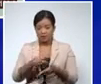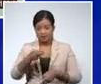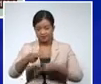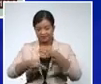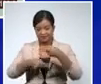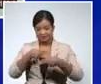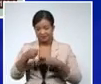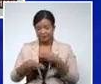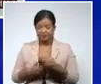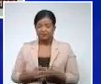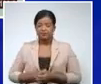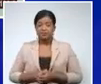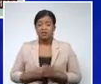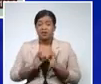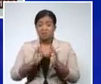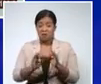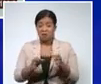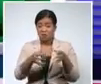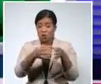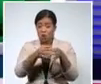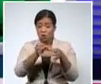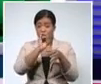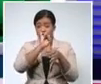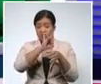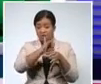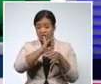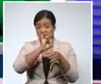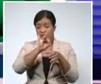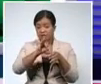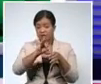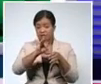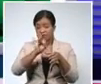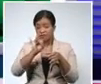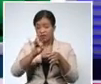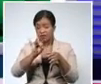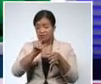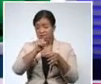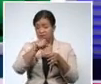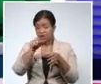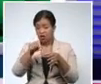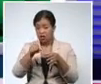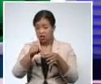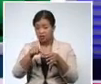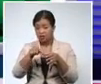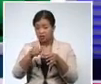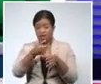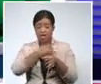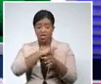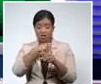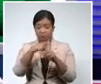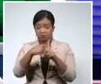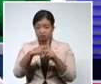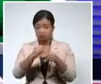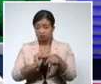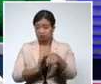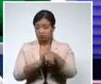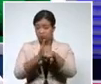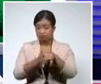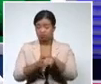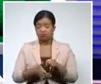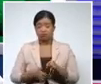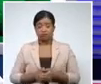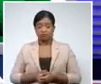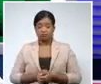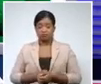Estas 777 personas que se diagnosticaron ayer con la COVID-19, el